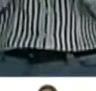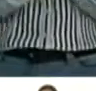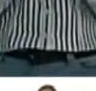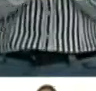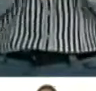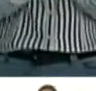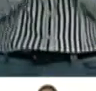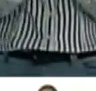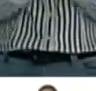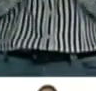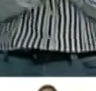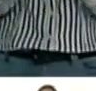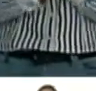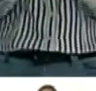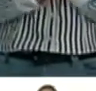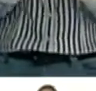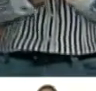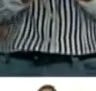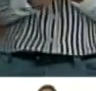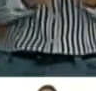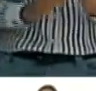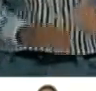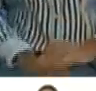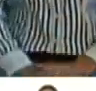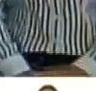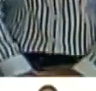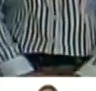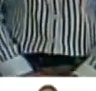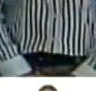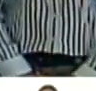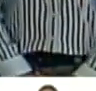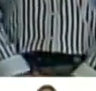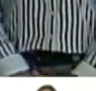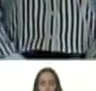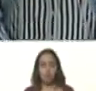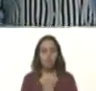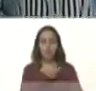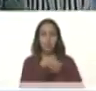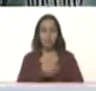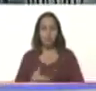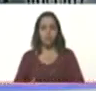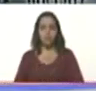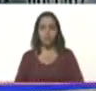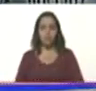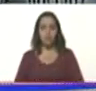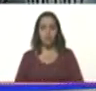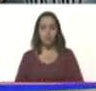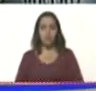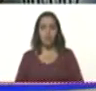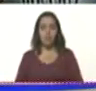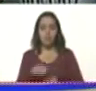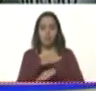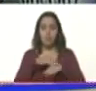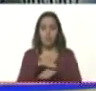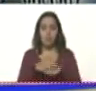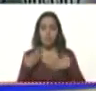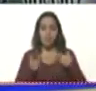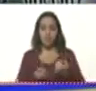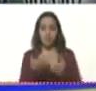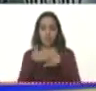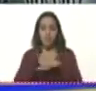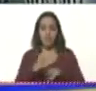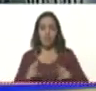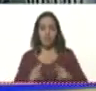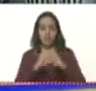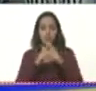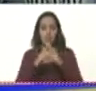guaireñas. Me encuentro con María Gabriela, viceministra de Salud Integral, y nos encontramos en la